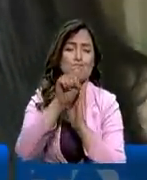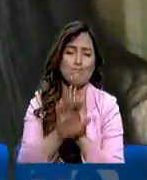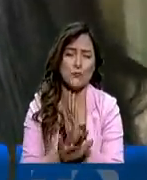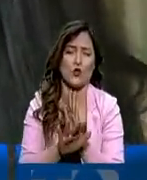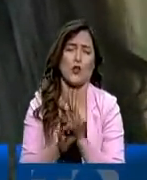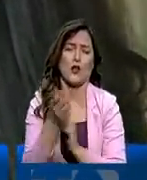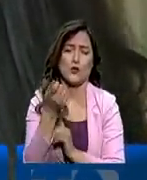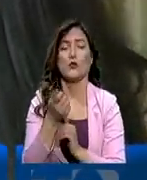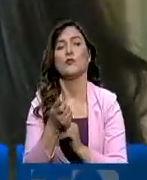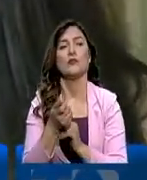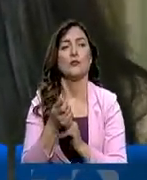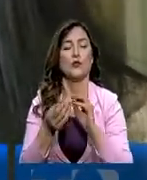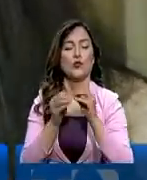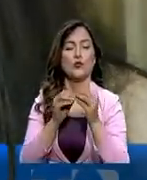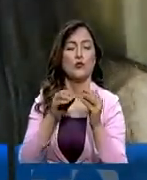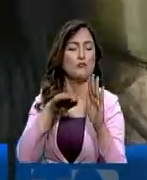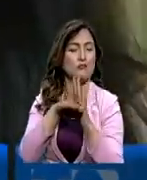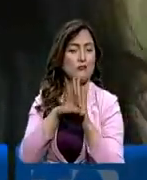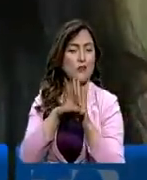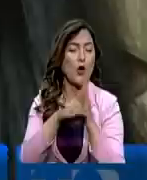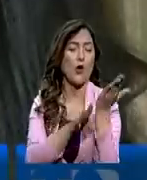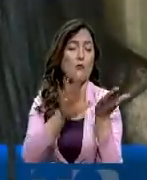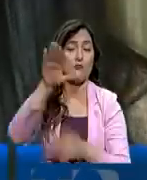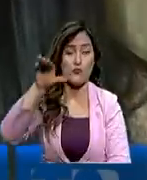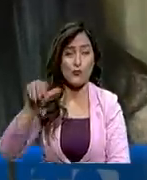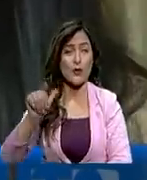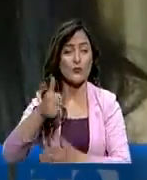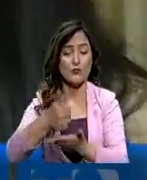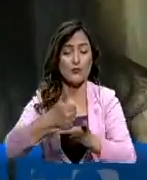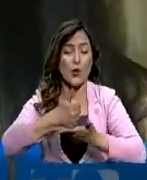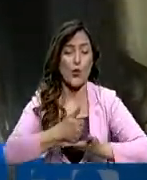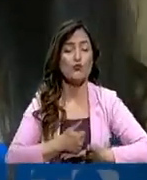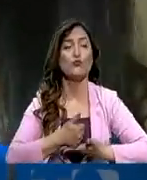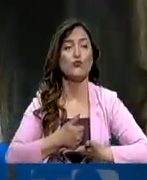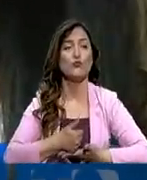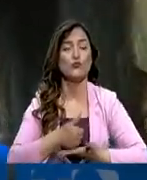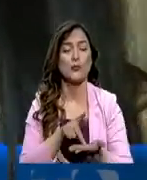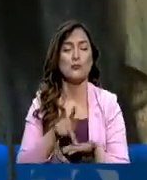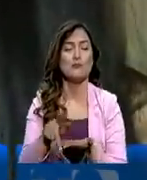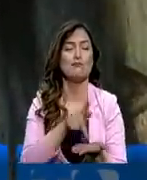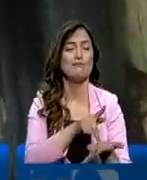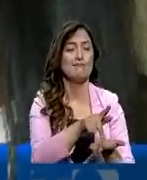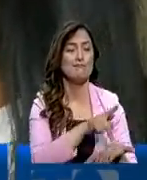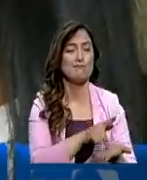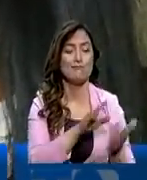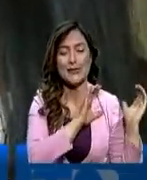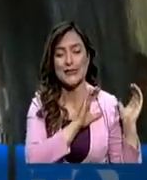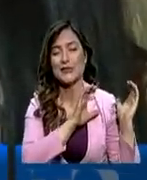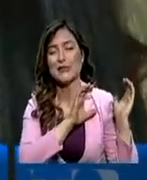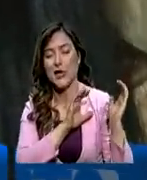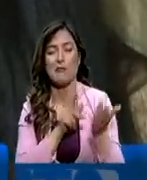dar a la cuenta de la hermana de Cari nos ayudaría muchísimo, sobre todo para sostener los